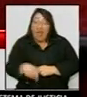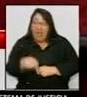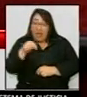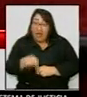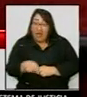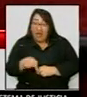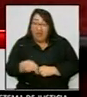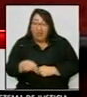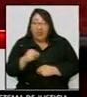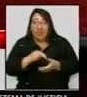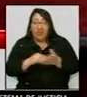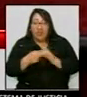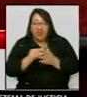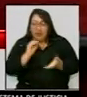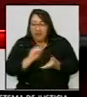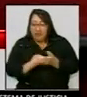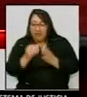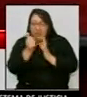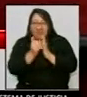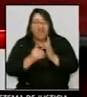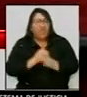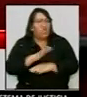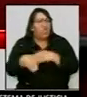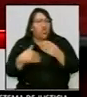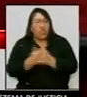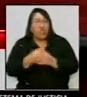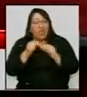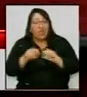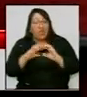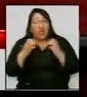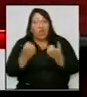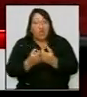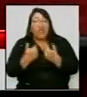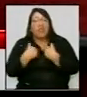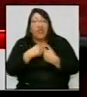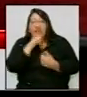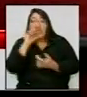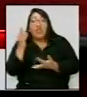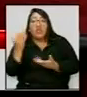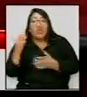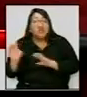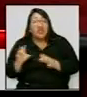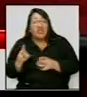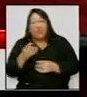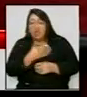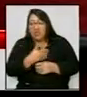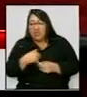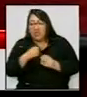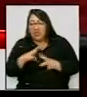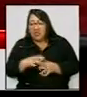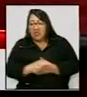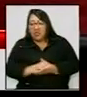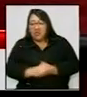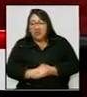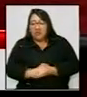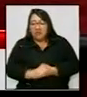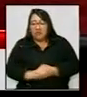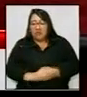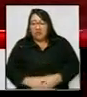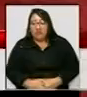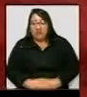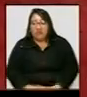se trata de poner en agenda todo lo que este Parlamento tiene pendiente por hacer, presidente, y dejen de ser jarabullas, colegas.